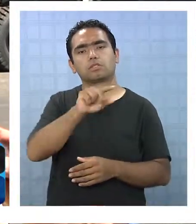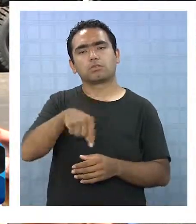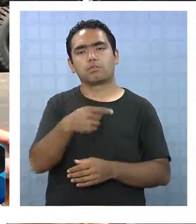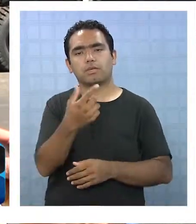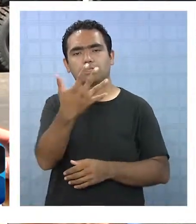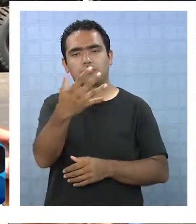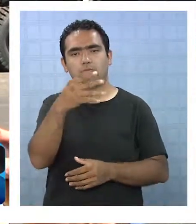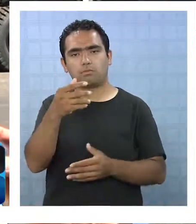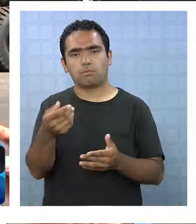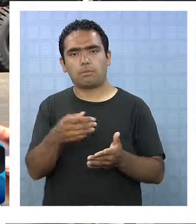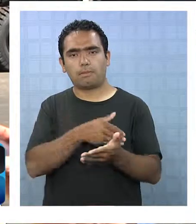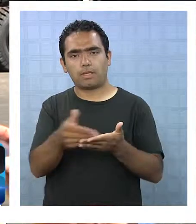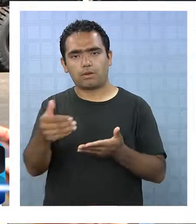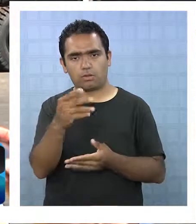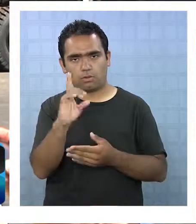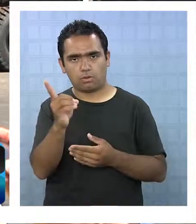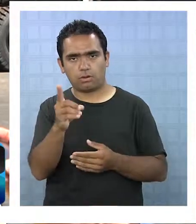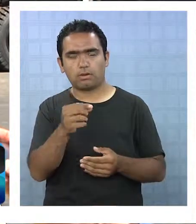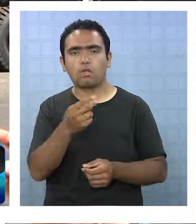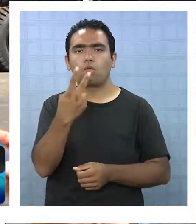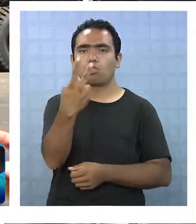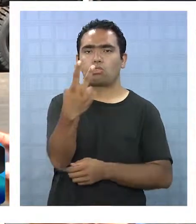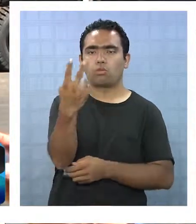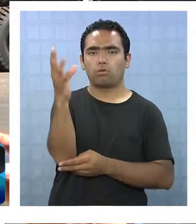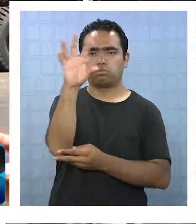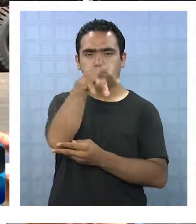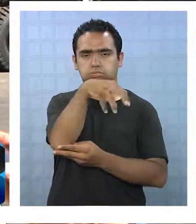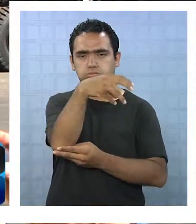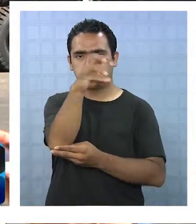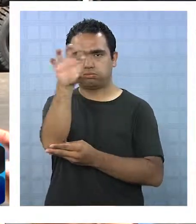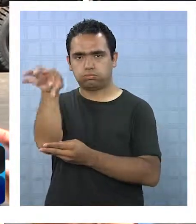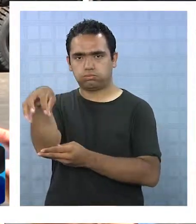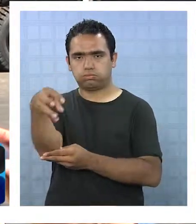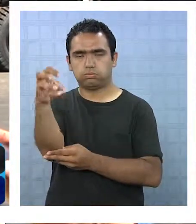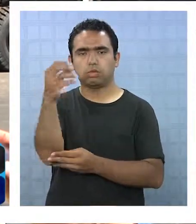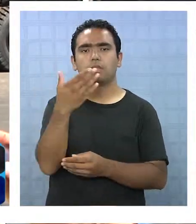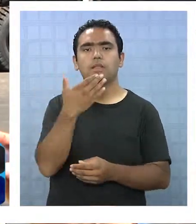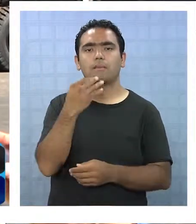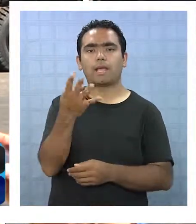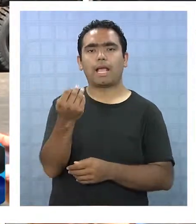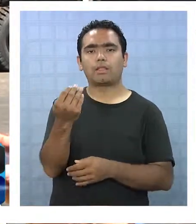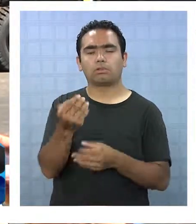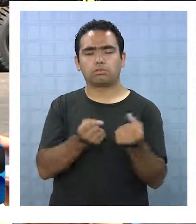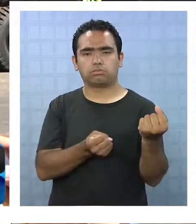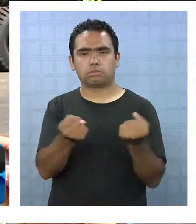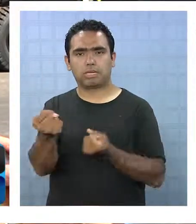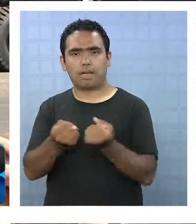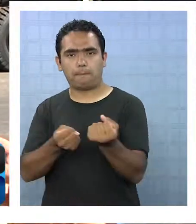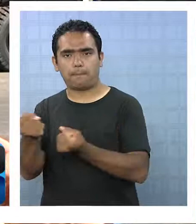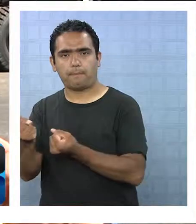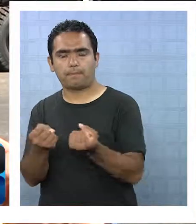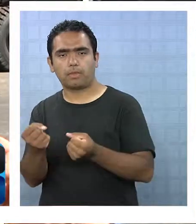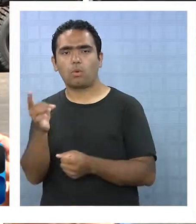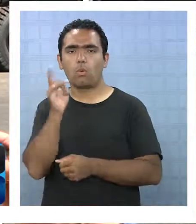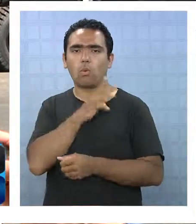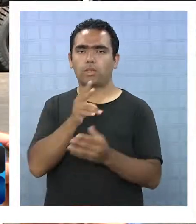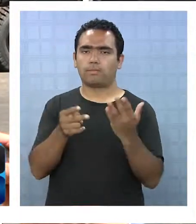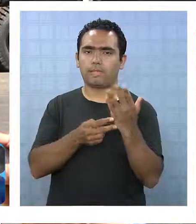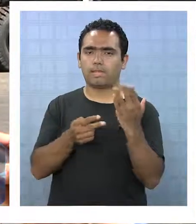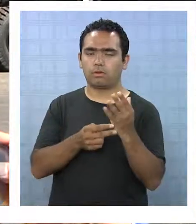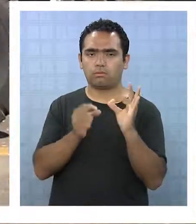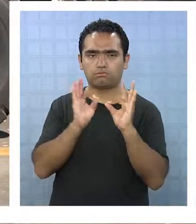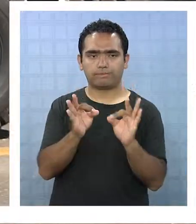millones de dólares. Dos grúas Superpost Panamax más 14 tractocamiones, son también de última tecnología.